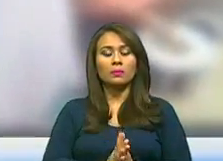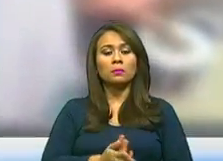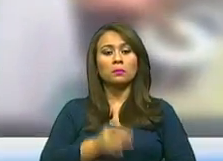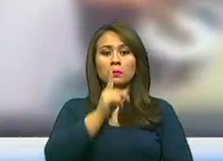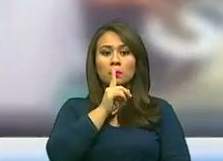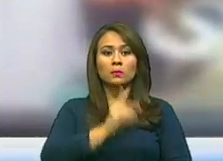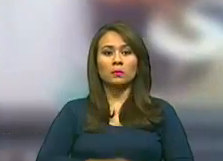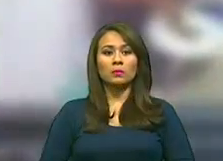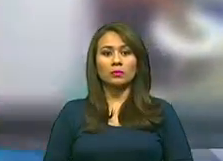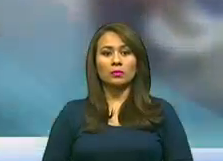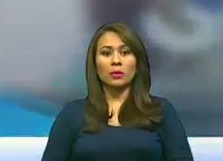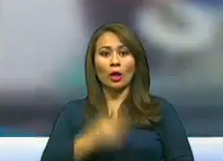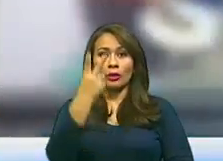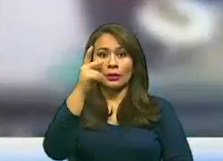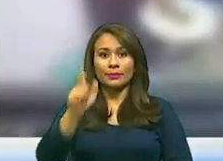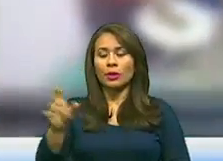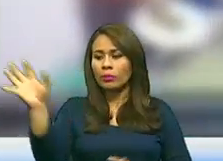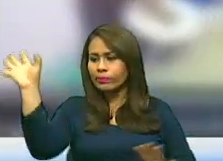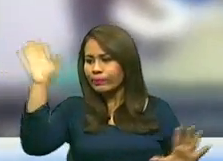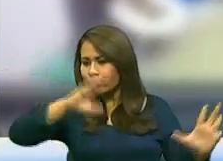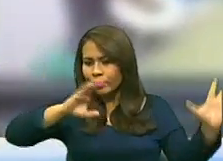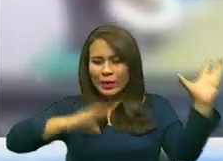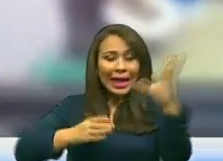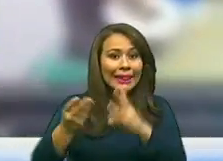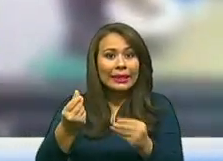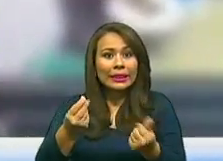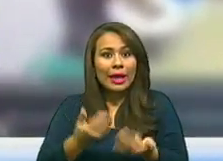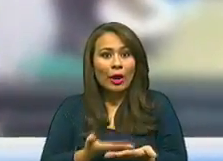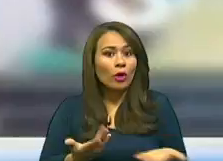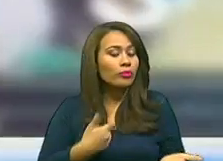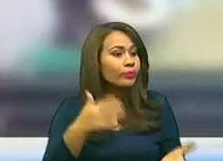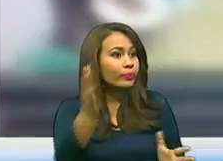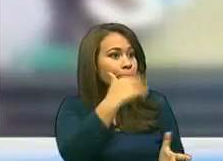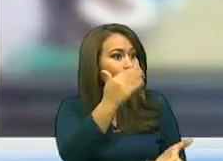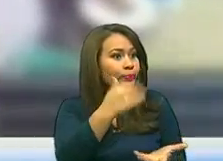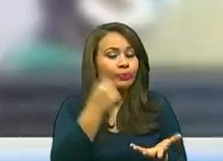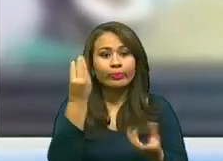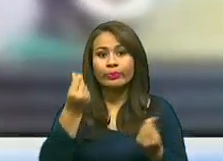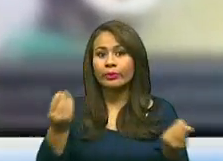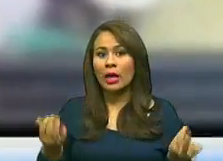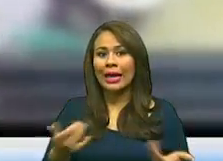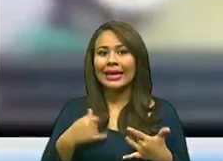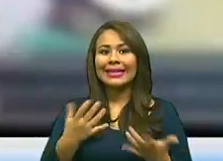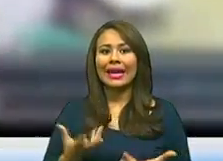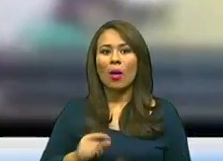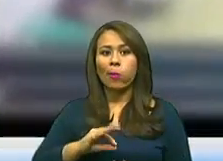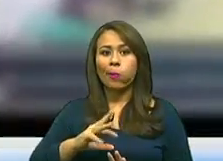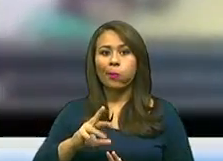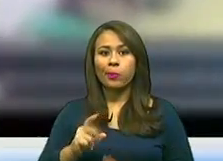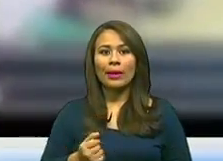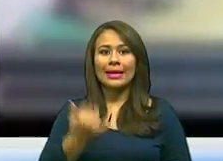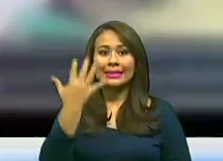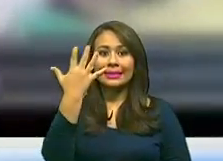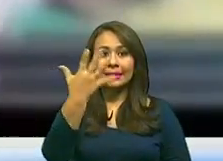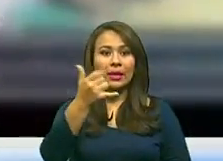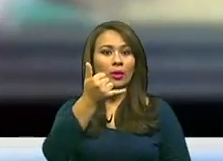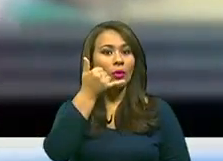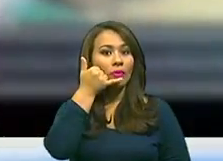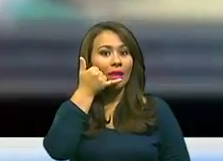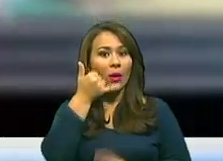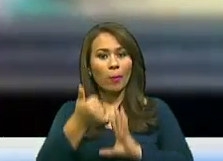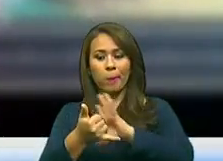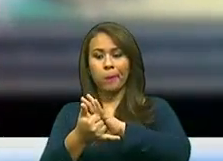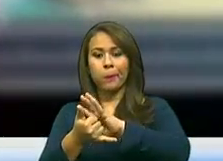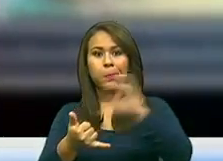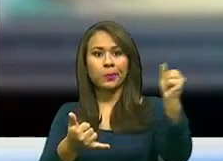de los sujetos comenzaron a buscar los objetos de valor, consiguiendo adueñarse de al menos 5 teléfonos